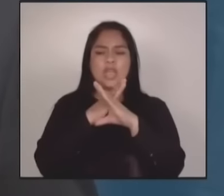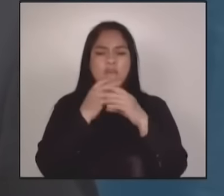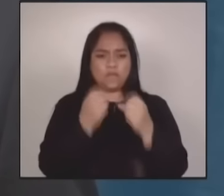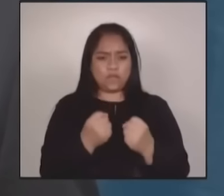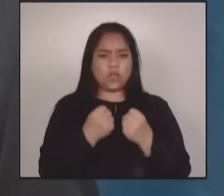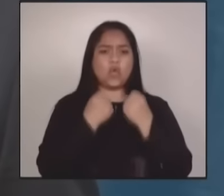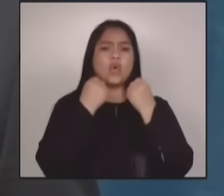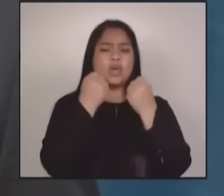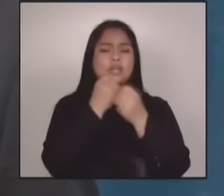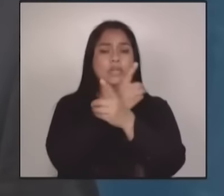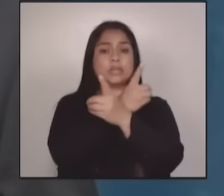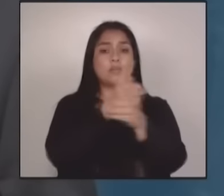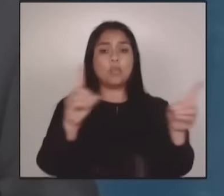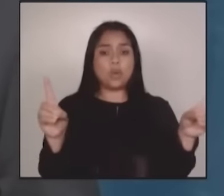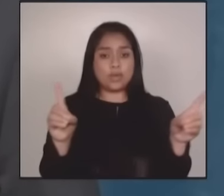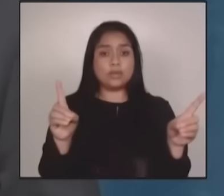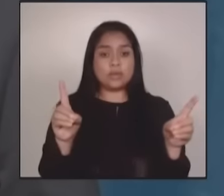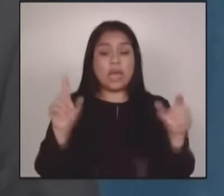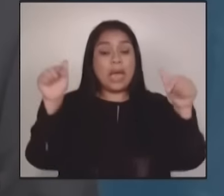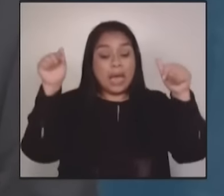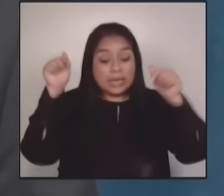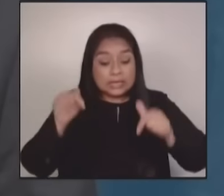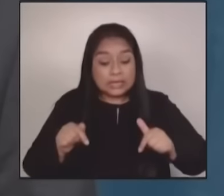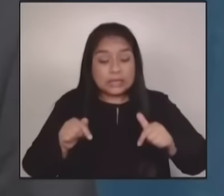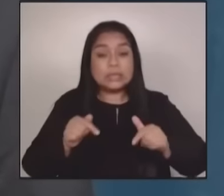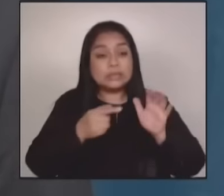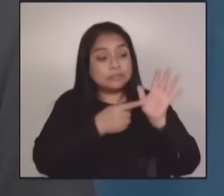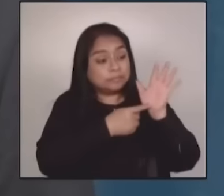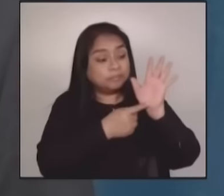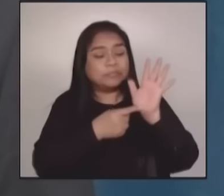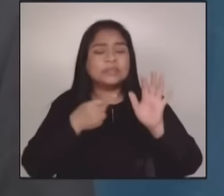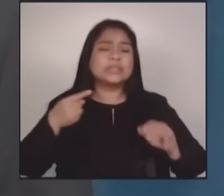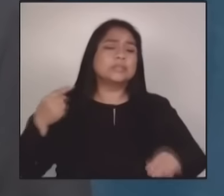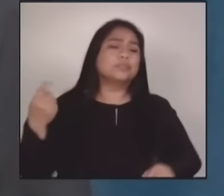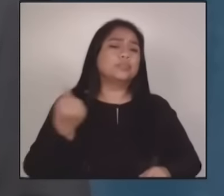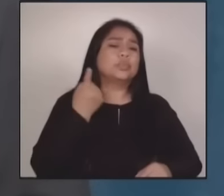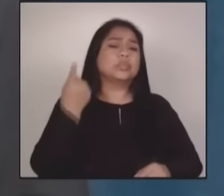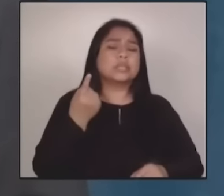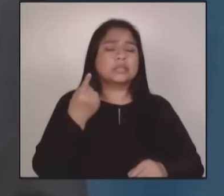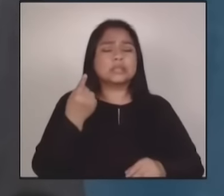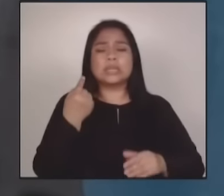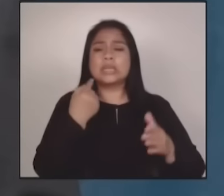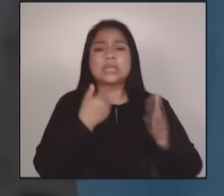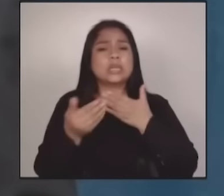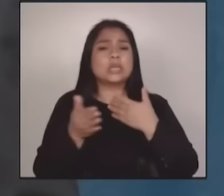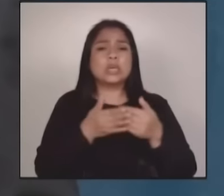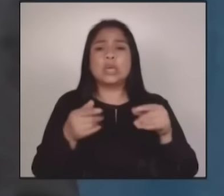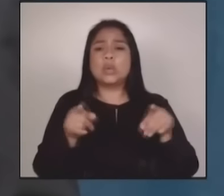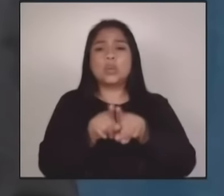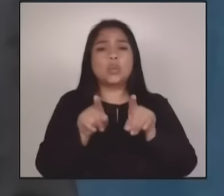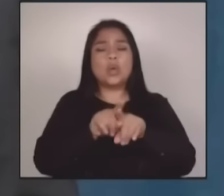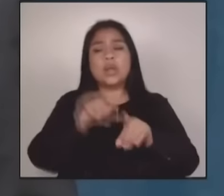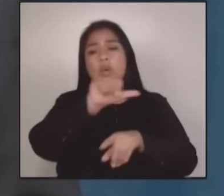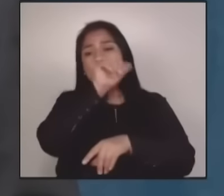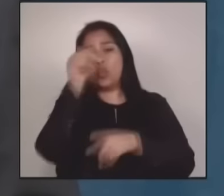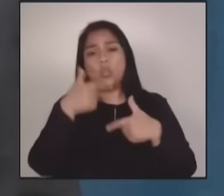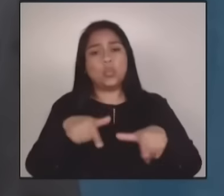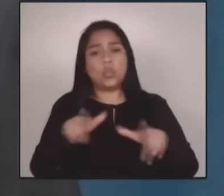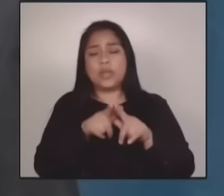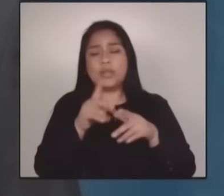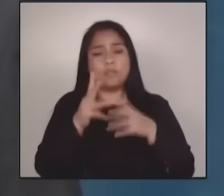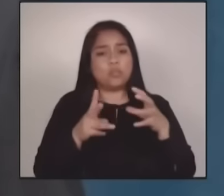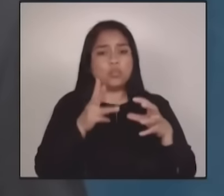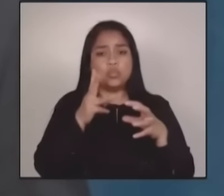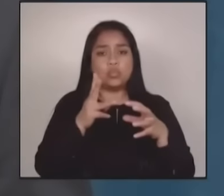la democracia aquí es tan crucial como hacerlo en cualquier otra parte del mundo.